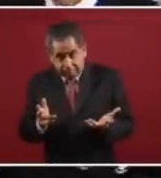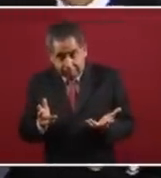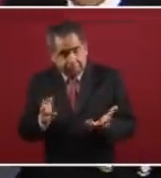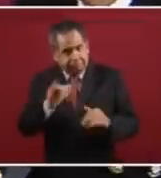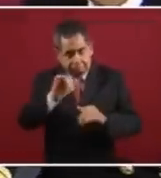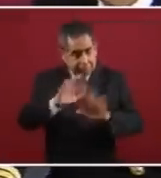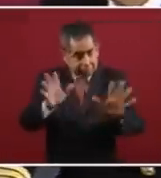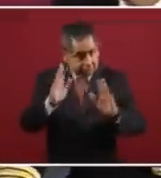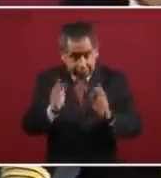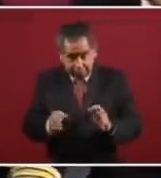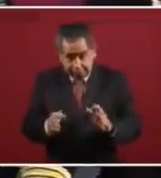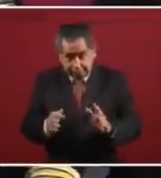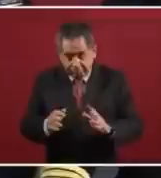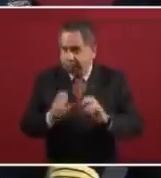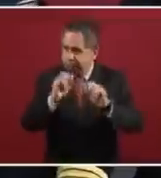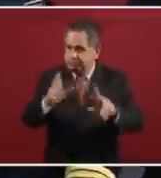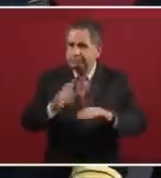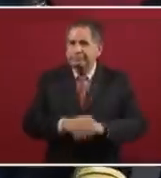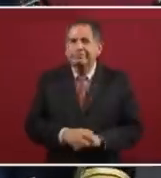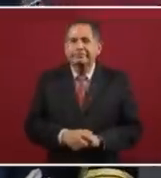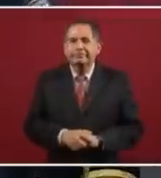ya. Bueno,